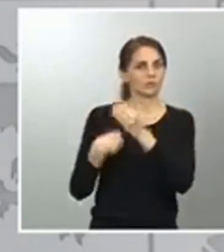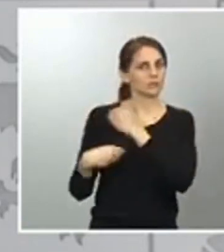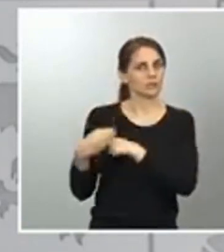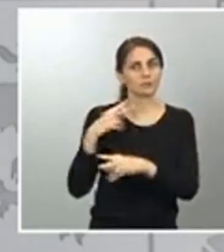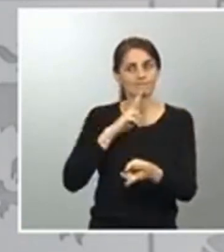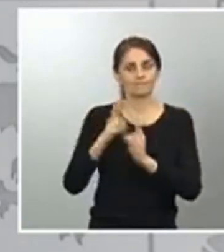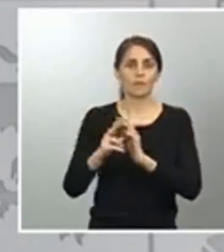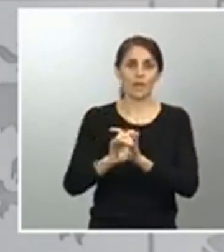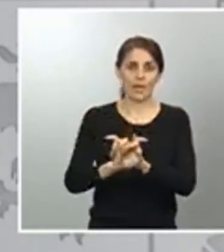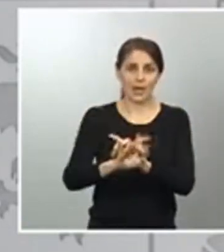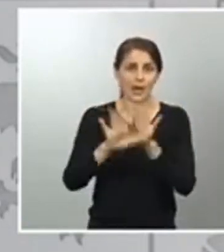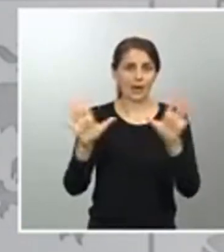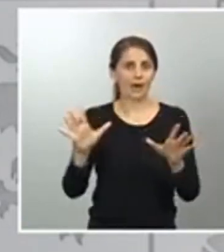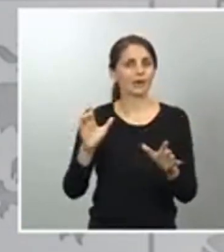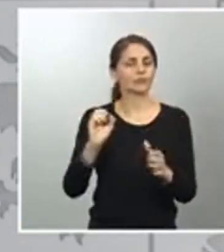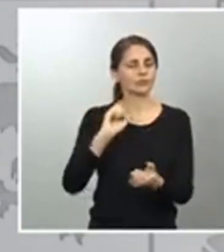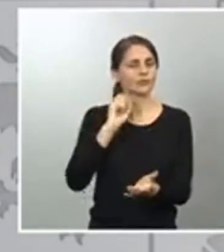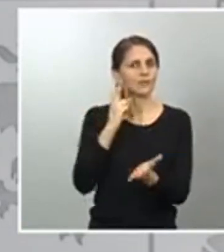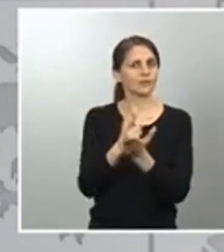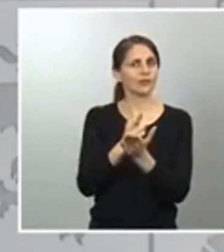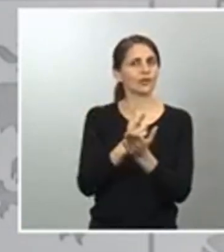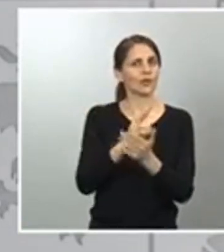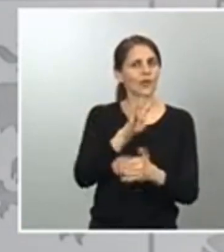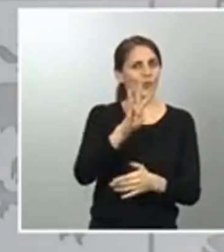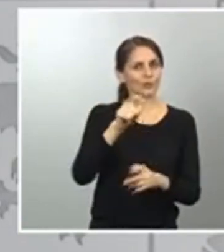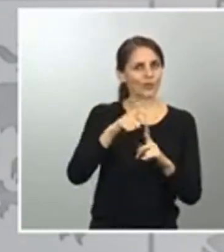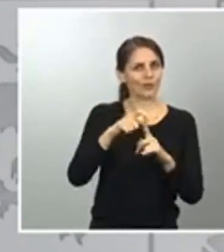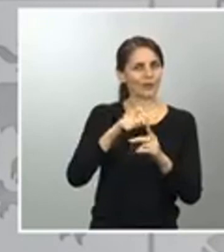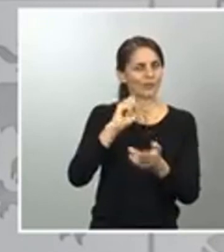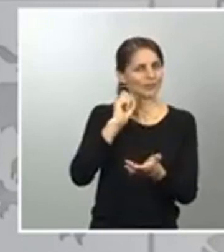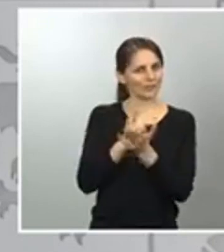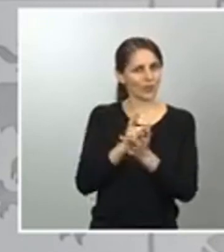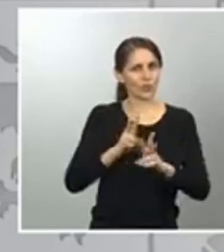este desafío que empezamos a partir del 4 de mayo, que es precisamente